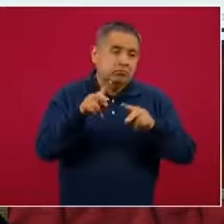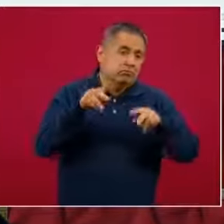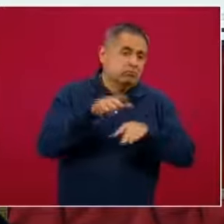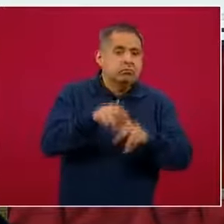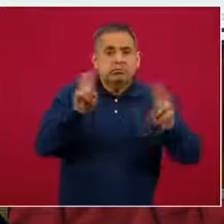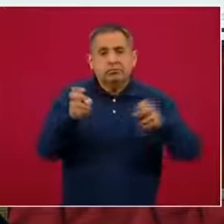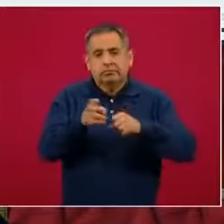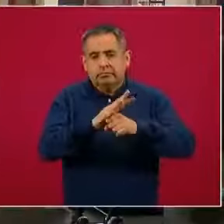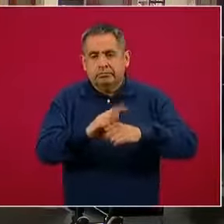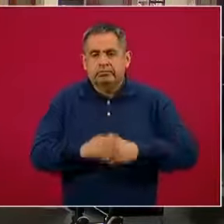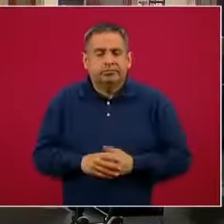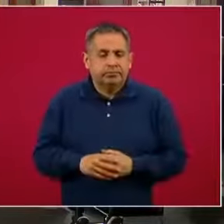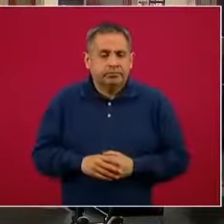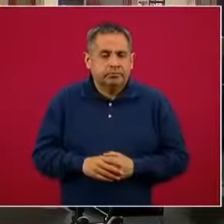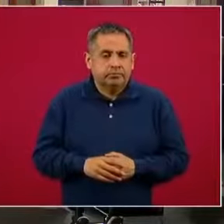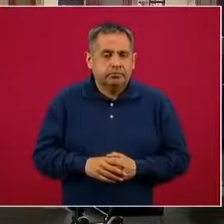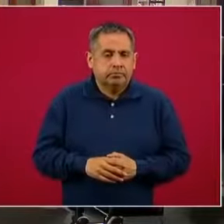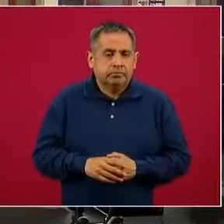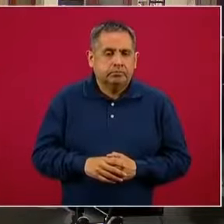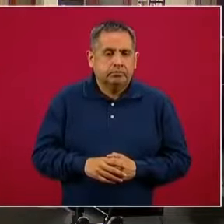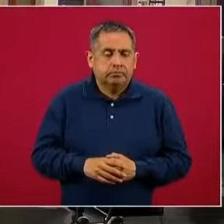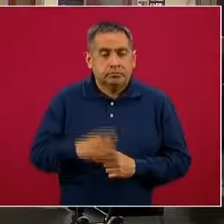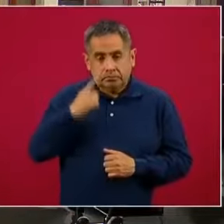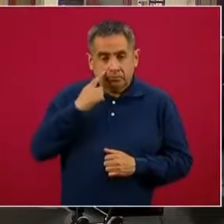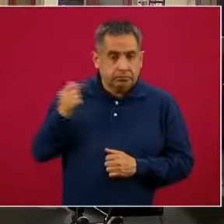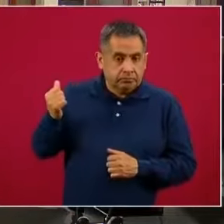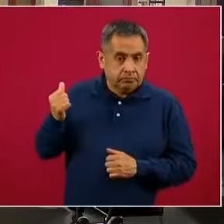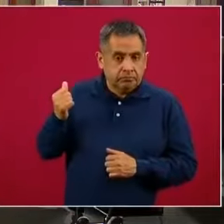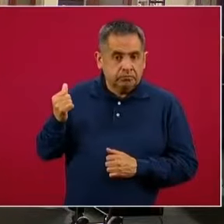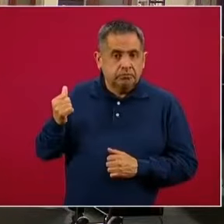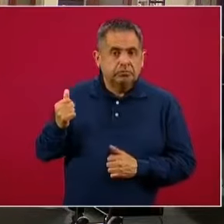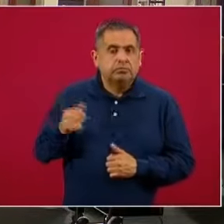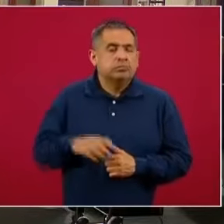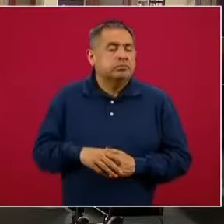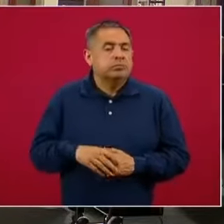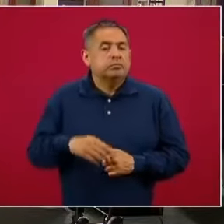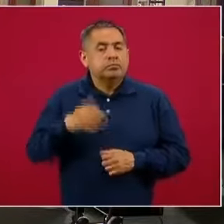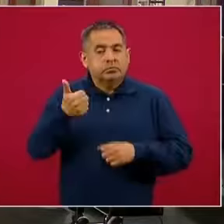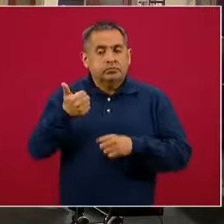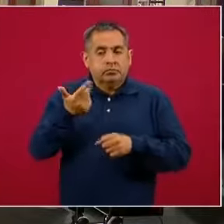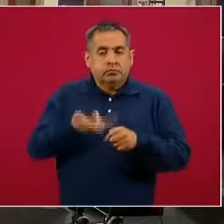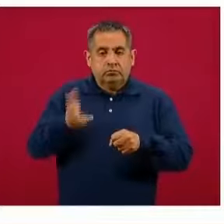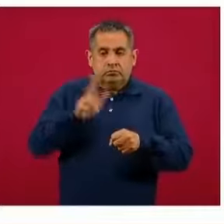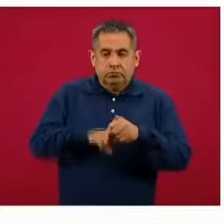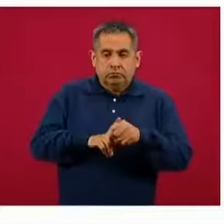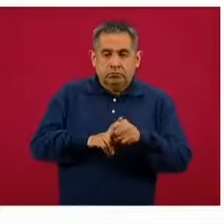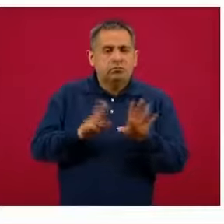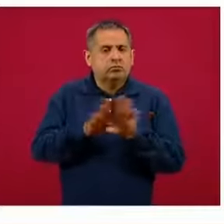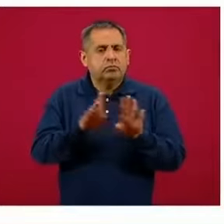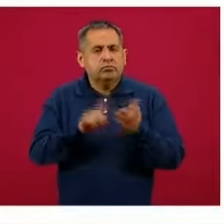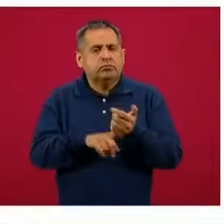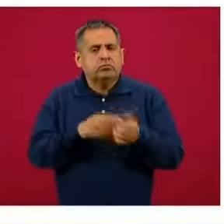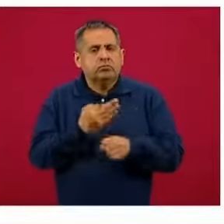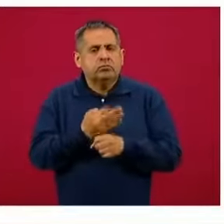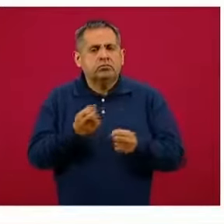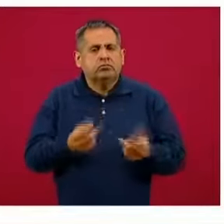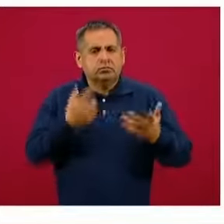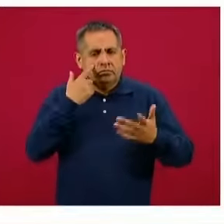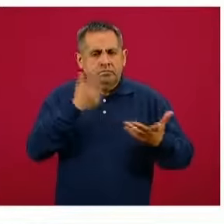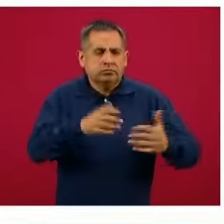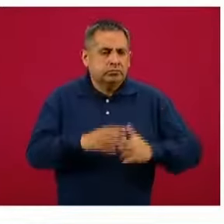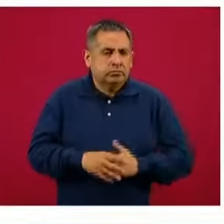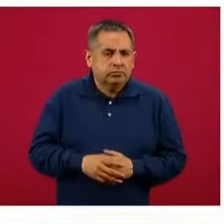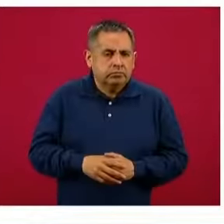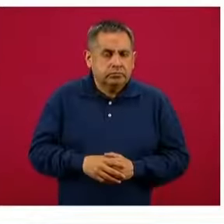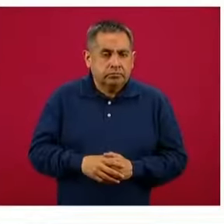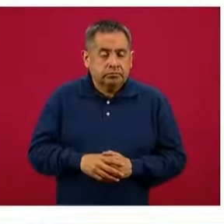la siguiente y última, esta es la tabla de los 6 hospitales y cómo vamos hasta este momento. Entonces, como les